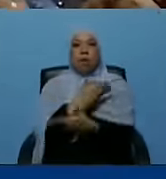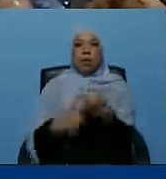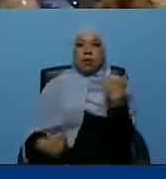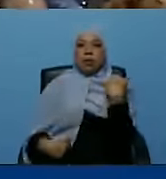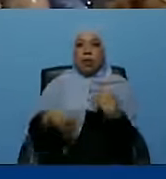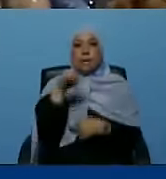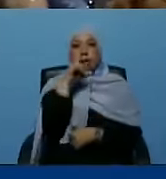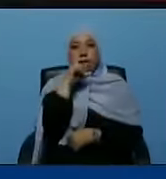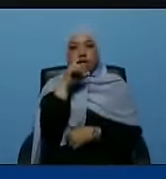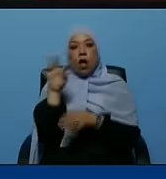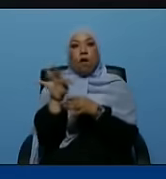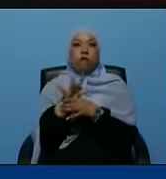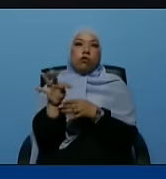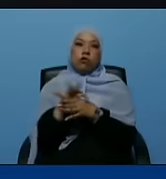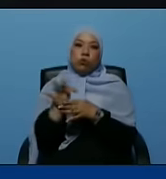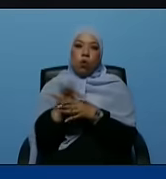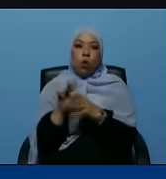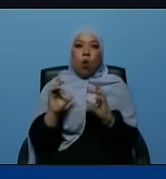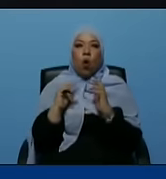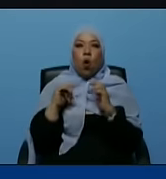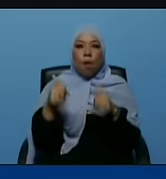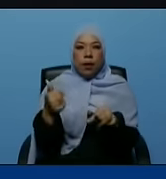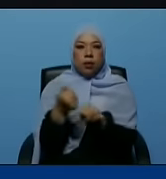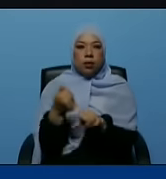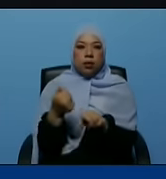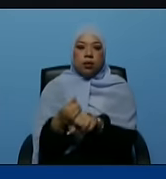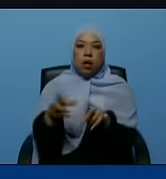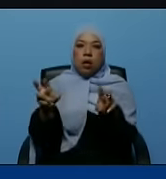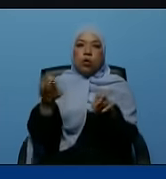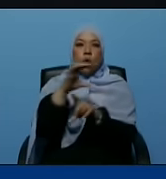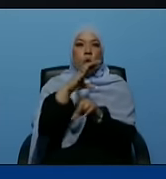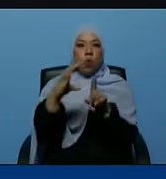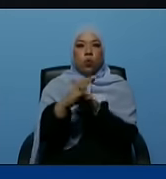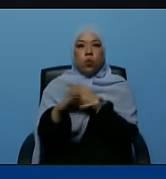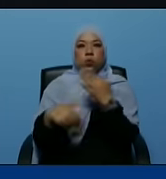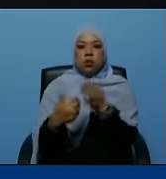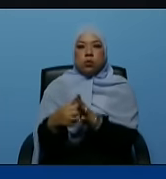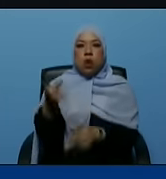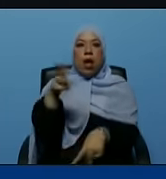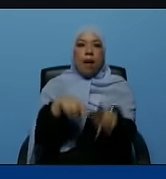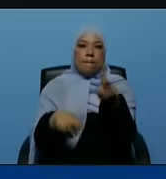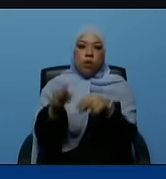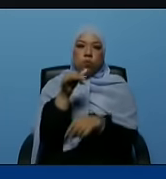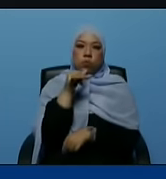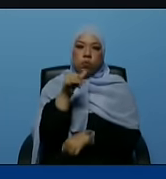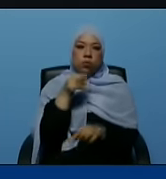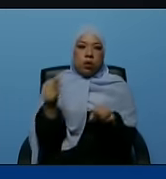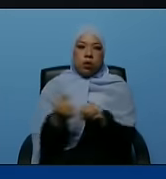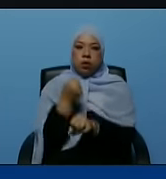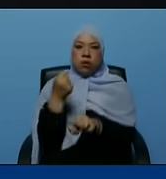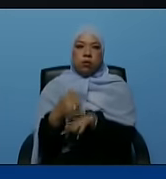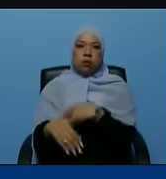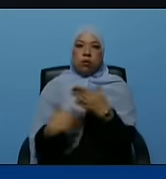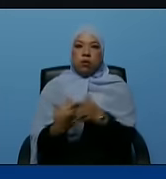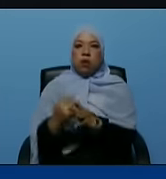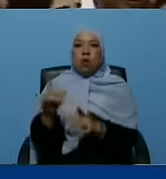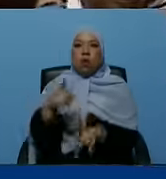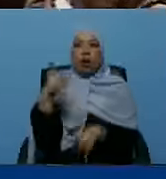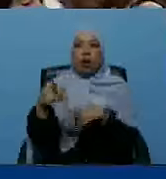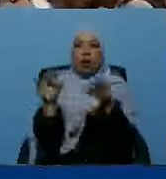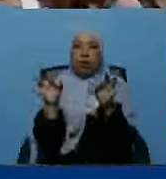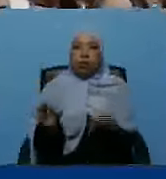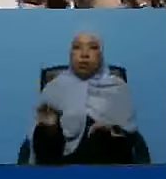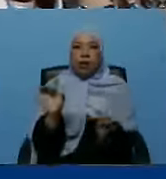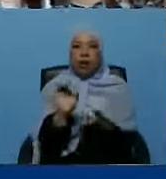en sus nuevas funciones, comenzandito esta nueva cultura de exportadora y que sean los primeros